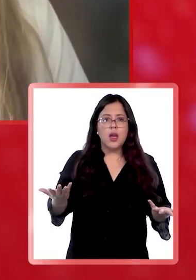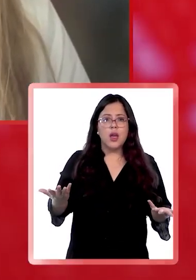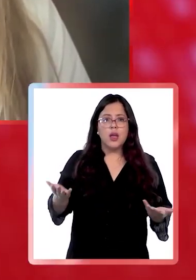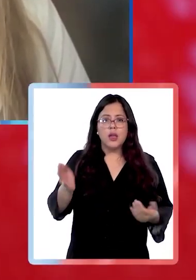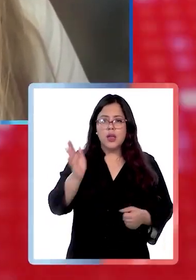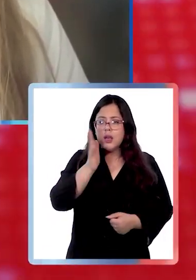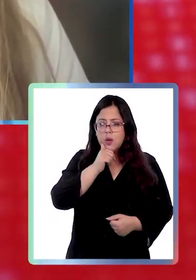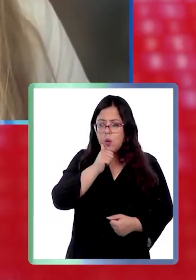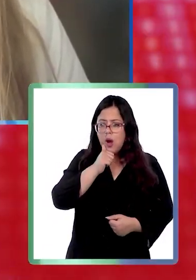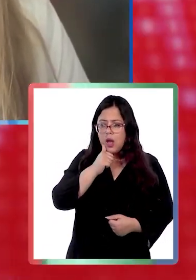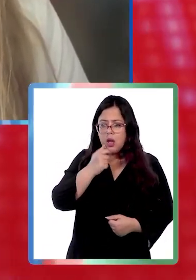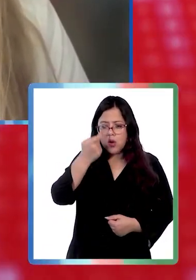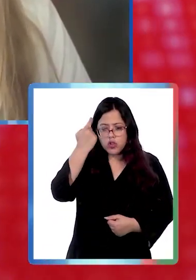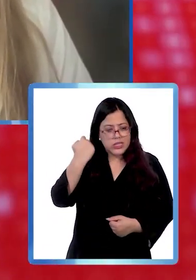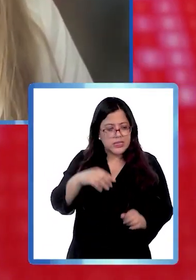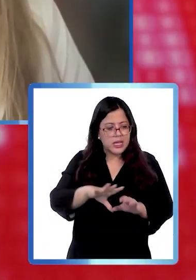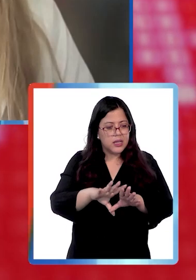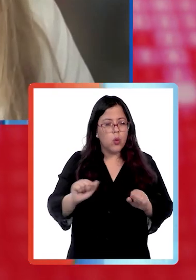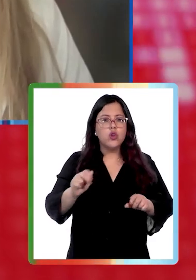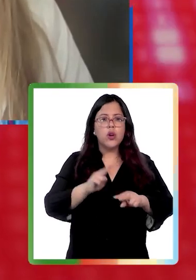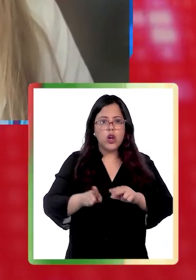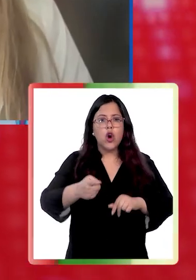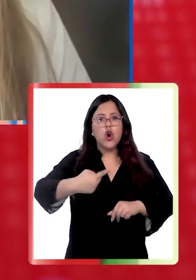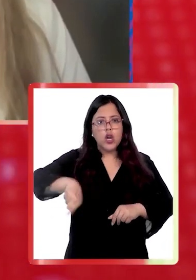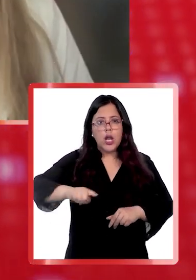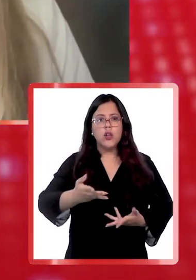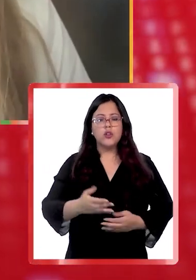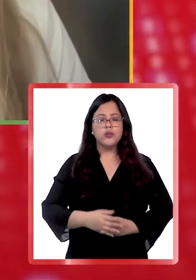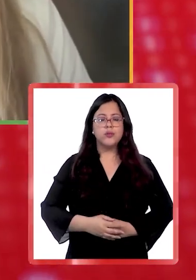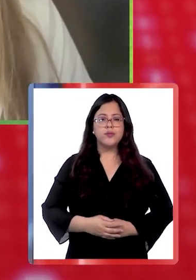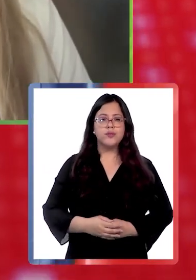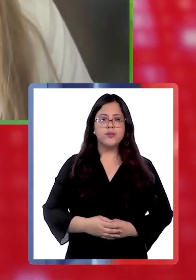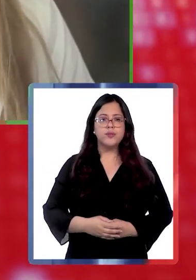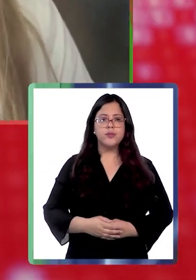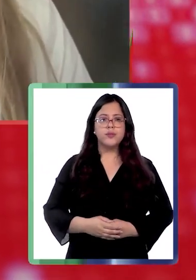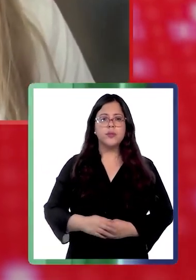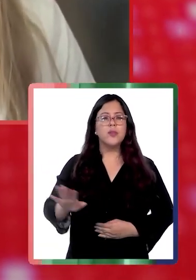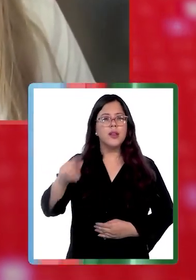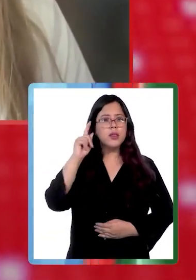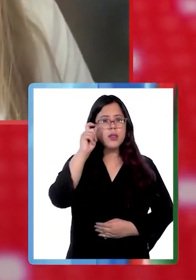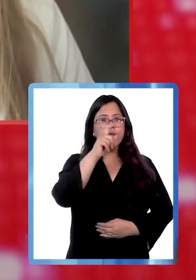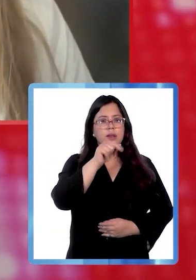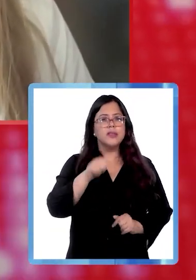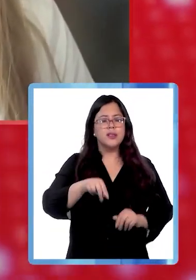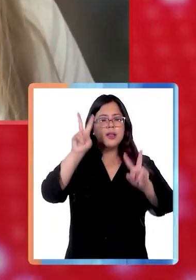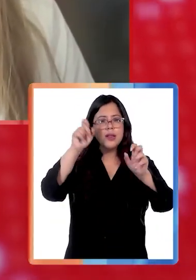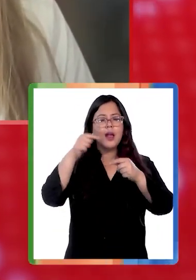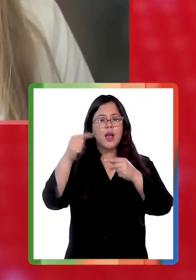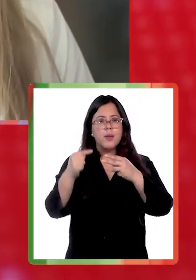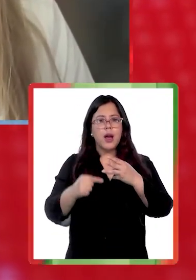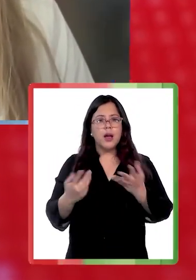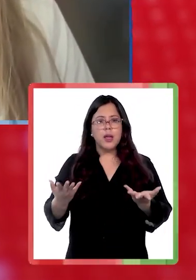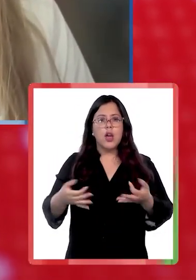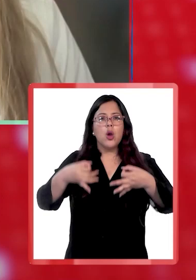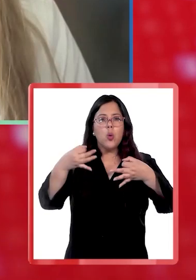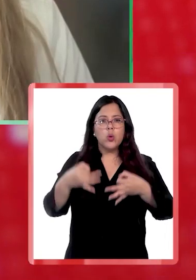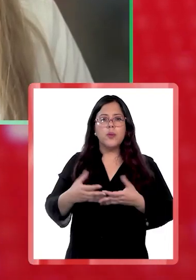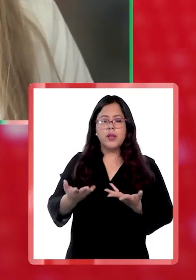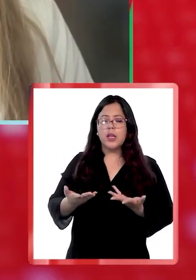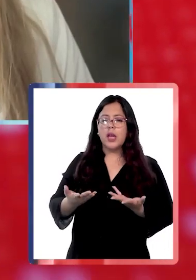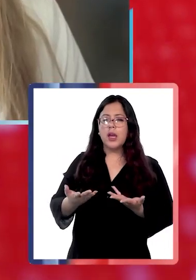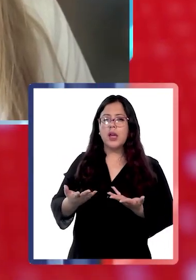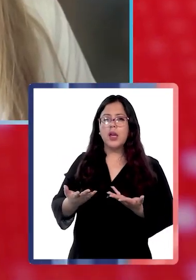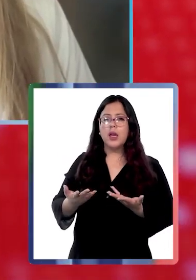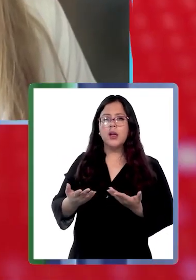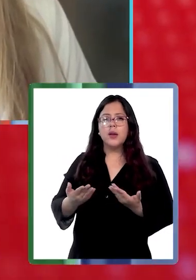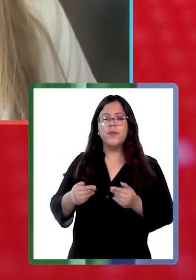no estar consintiendo lo que finalmente se está haciendo con ellos o con ellas. Es complicado hablar de estas materias porque